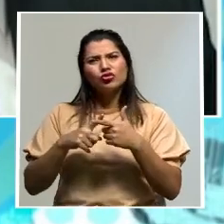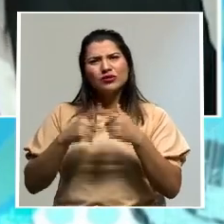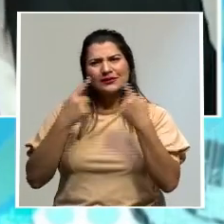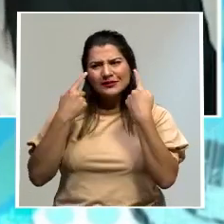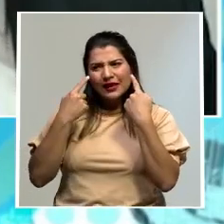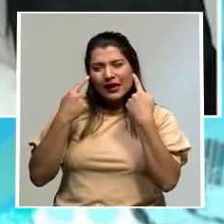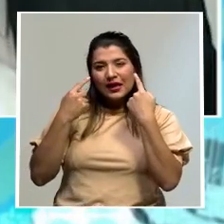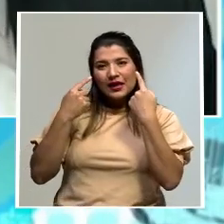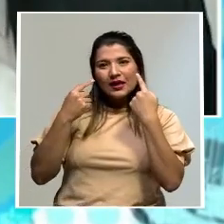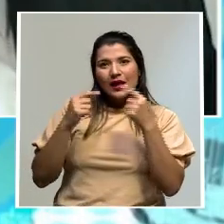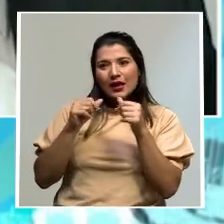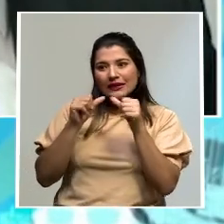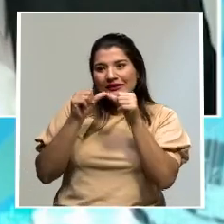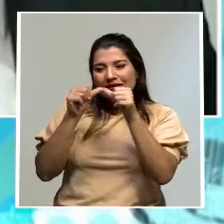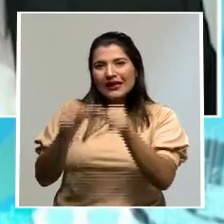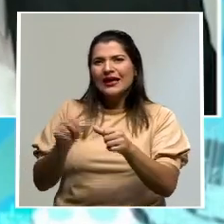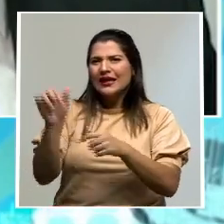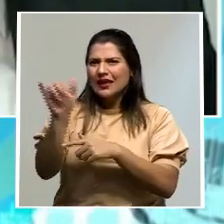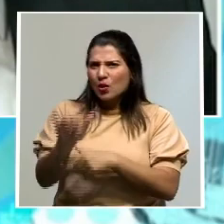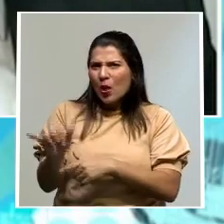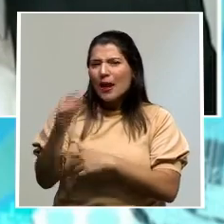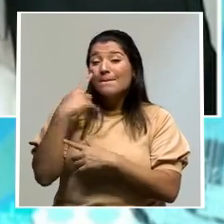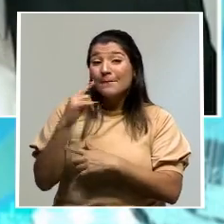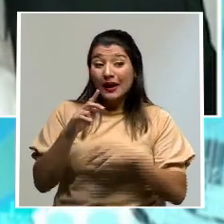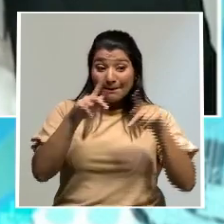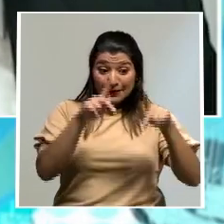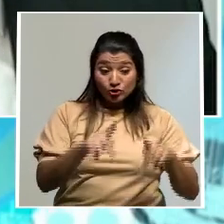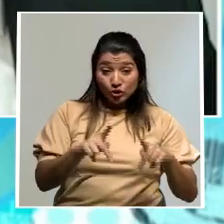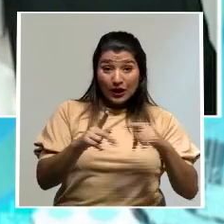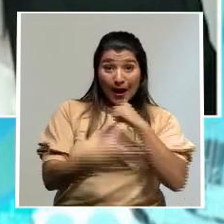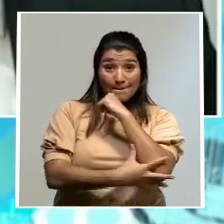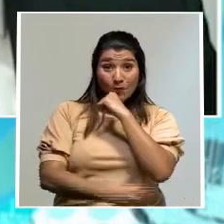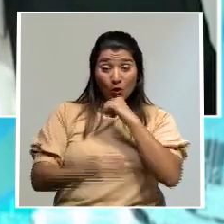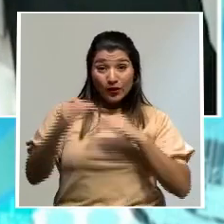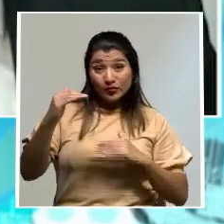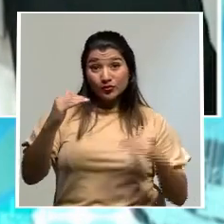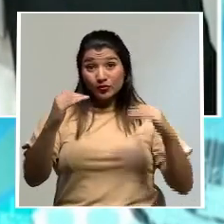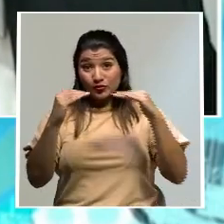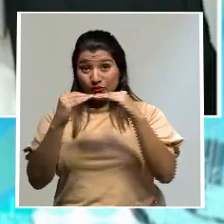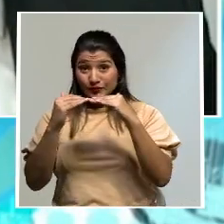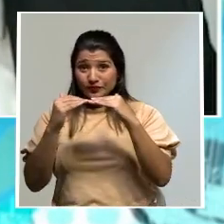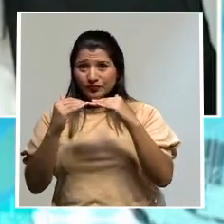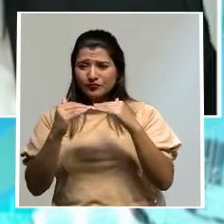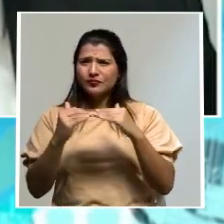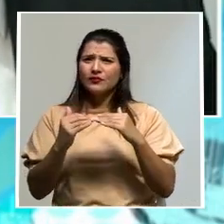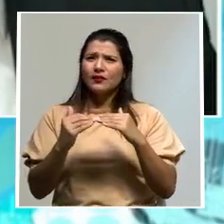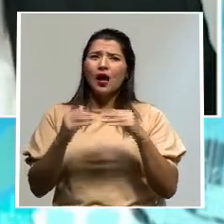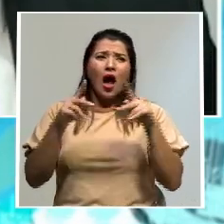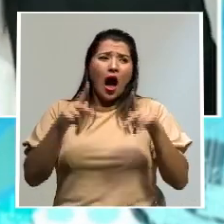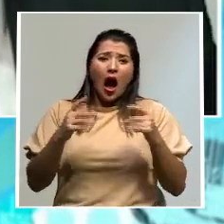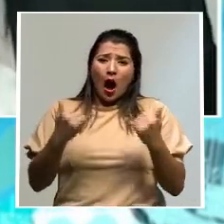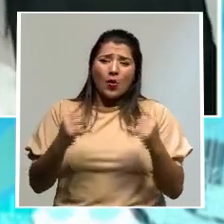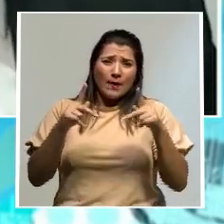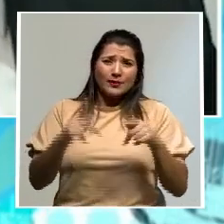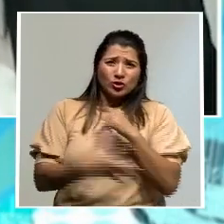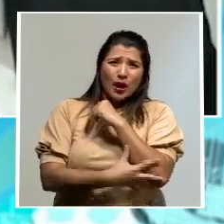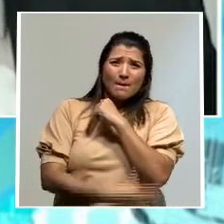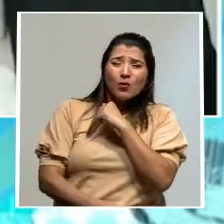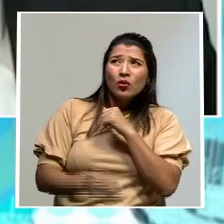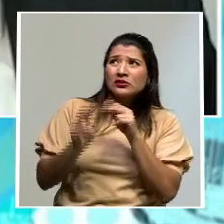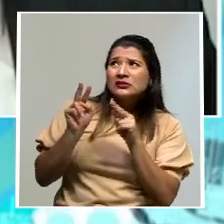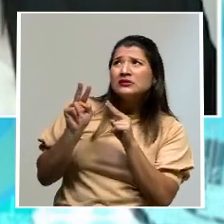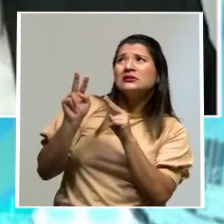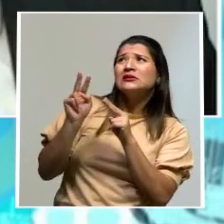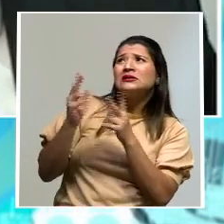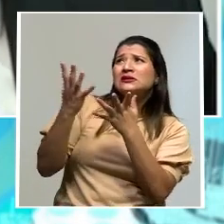como un atractivo para que el pobre pueda llegar ahí. Hoy los pobres, los más humildes, ven la clase media como algo imposible, y los que estamos en clase